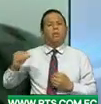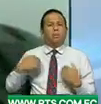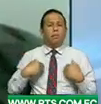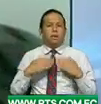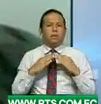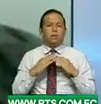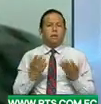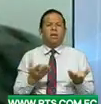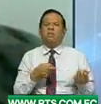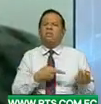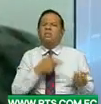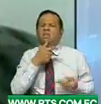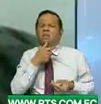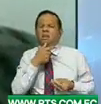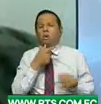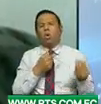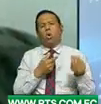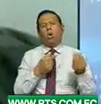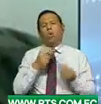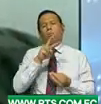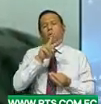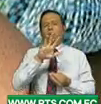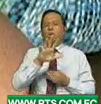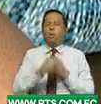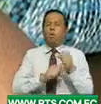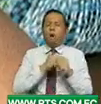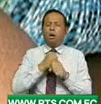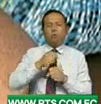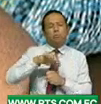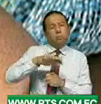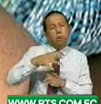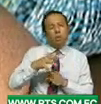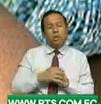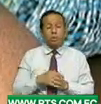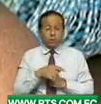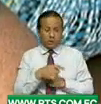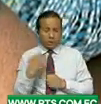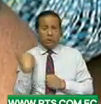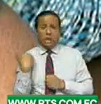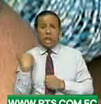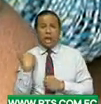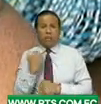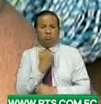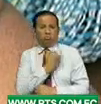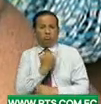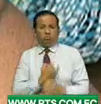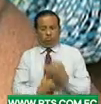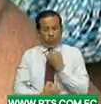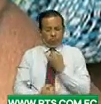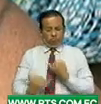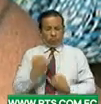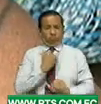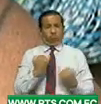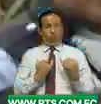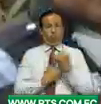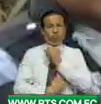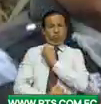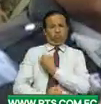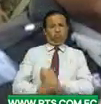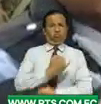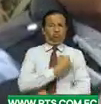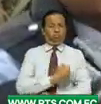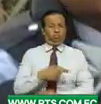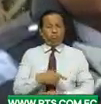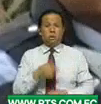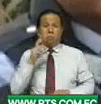de un joven de aproximadamente 25 años de edad, quien tenía varios tatuajes en su cuerpo. Y de acuerdo a la